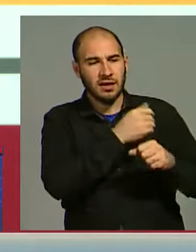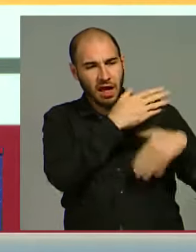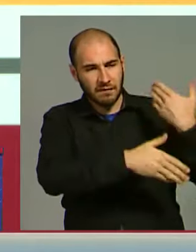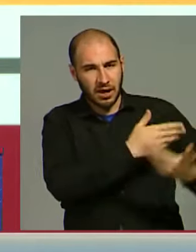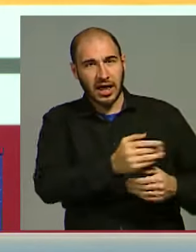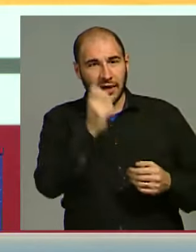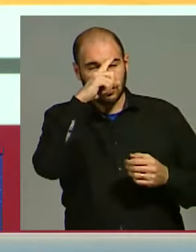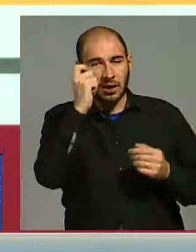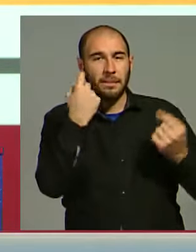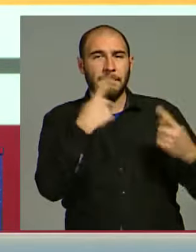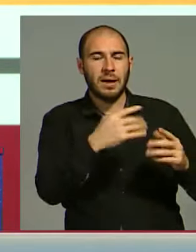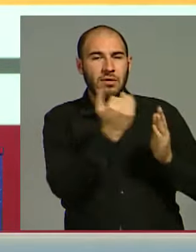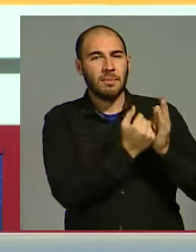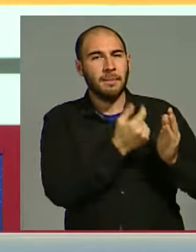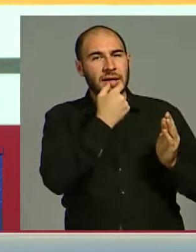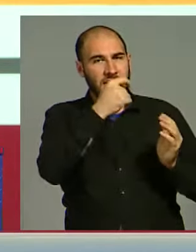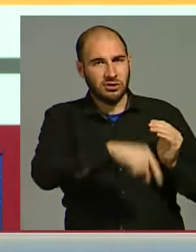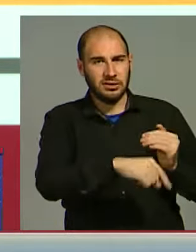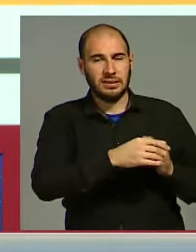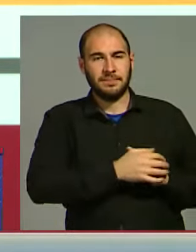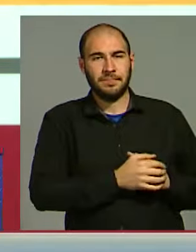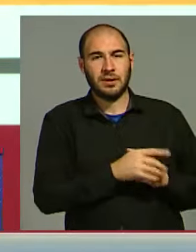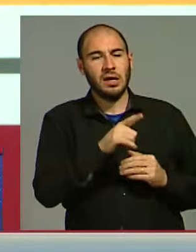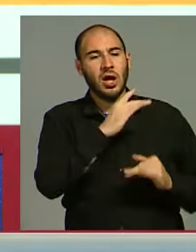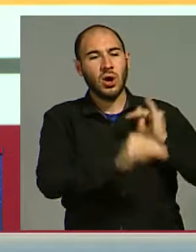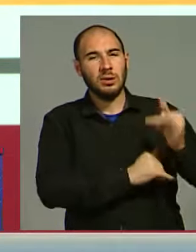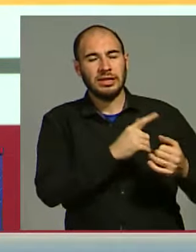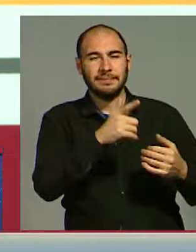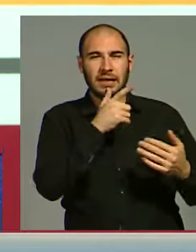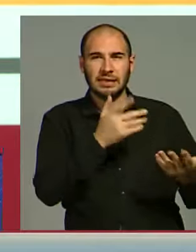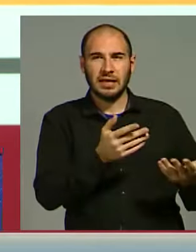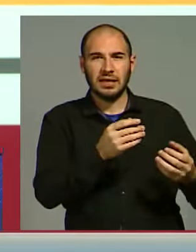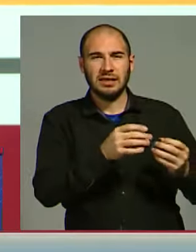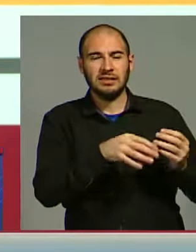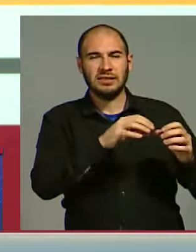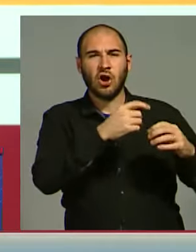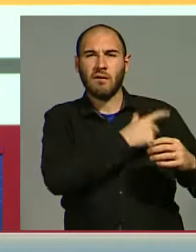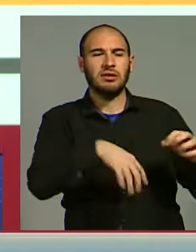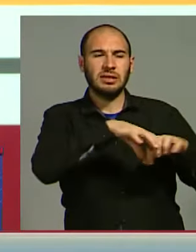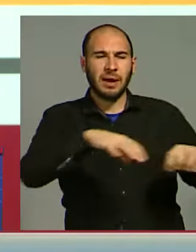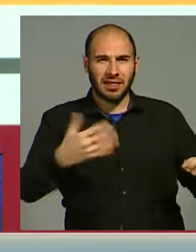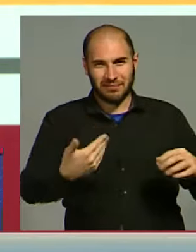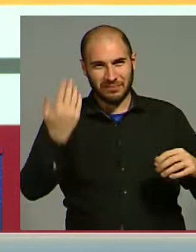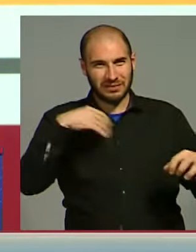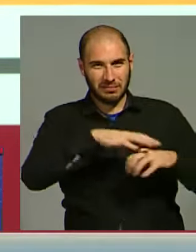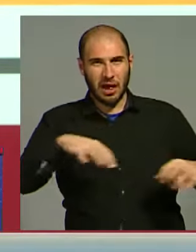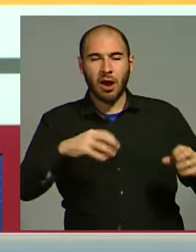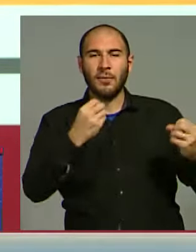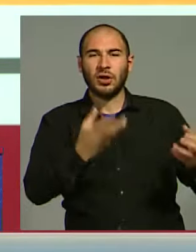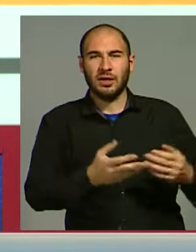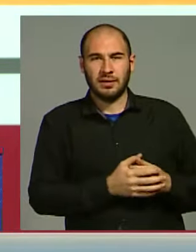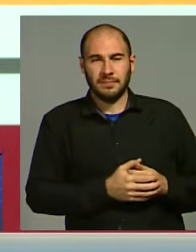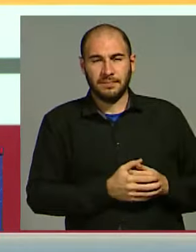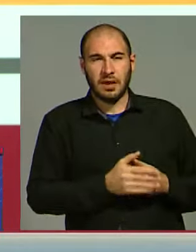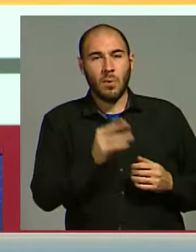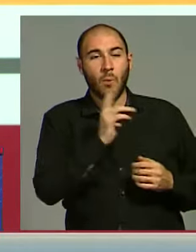decíamos, a nivel nacional, pero puntualmente en la provincia de Mendoza se habla de que hay como una especie de divorcio con el gobierno desde hace tiempo, porque si bien